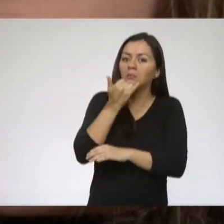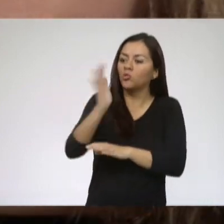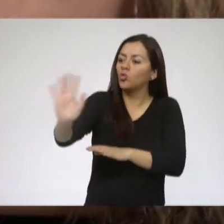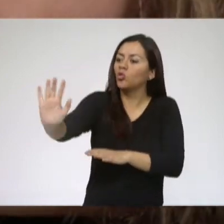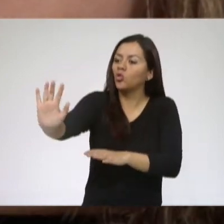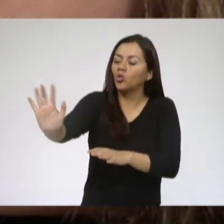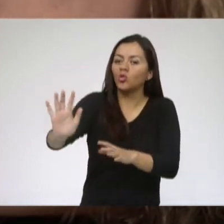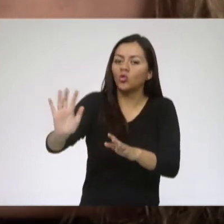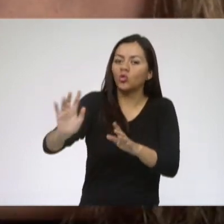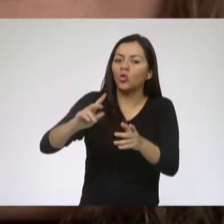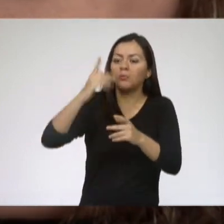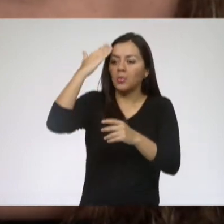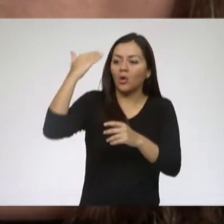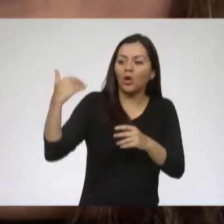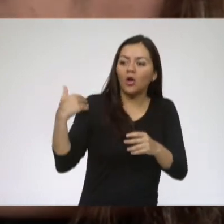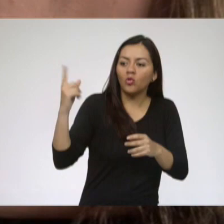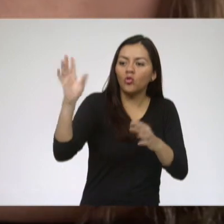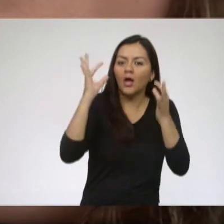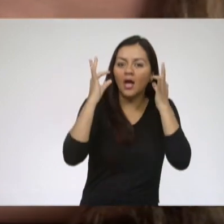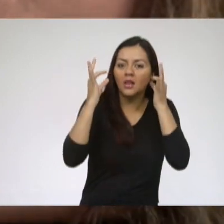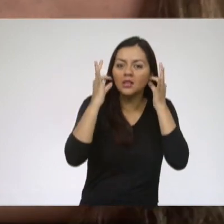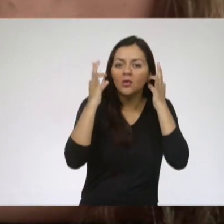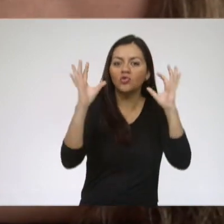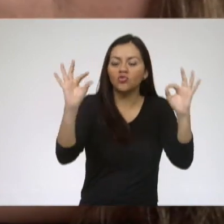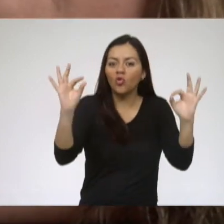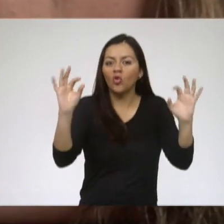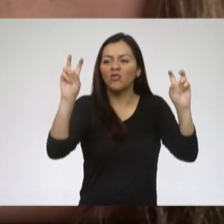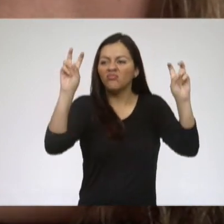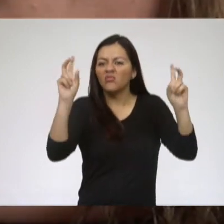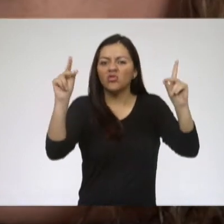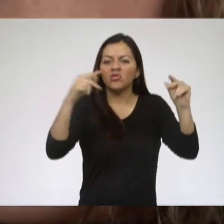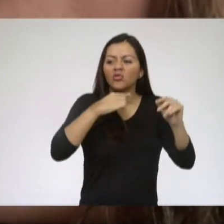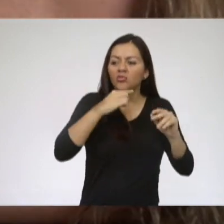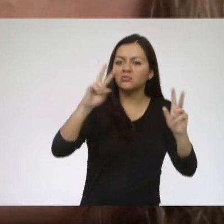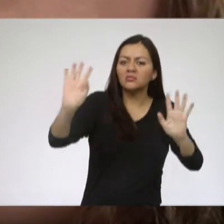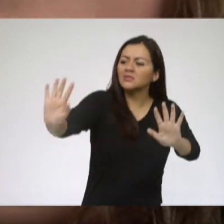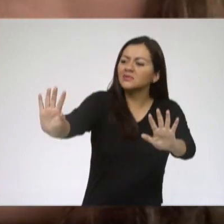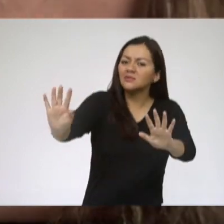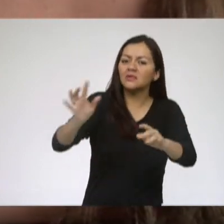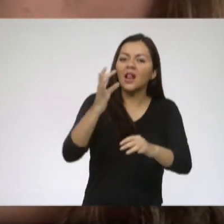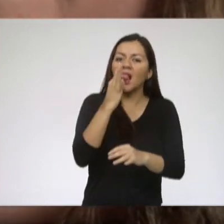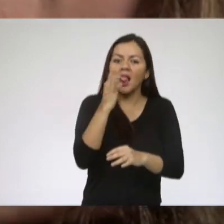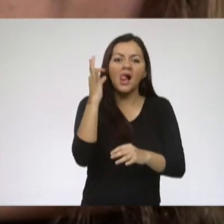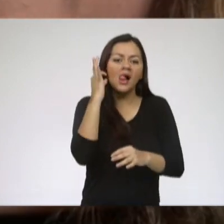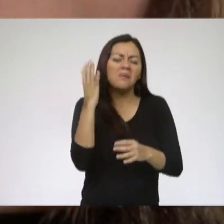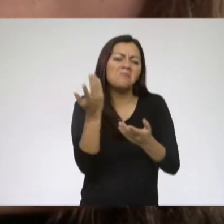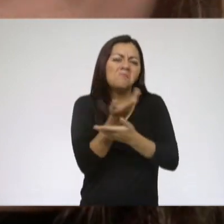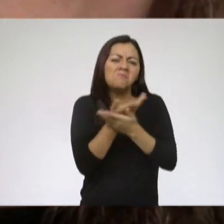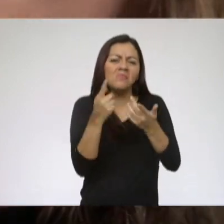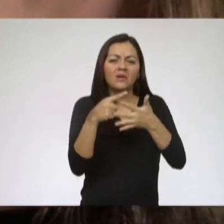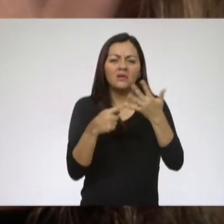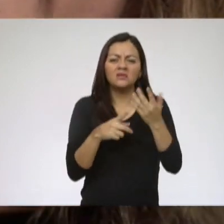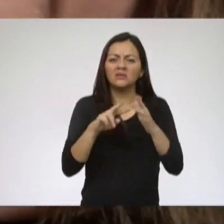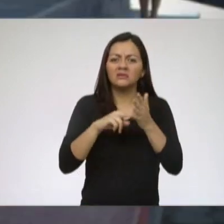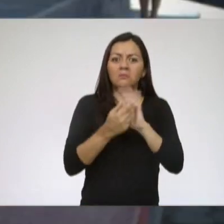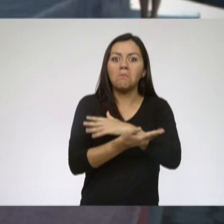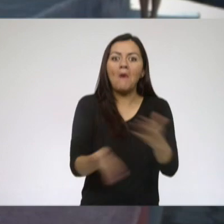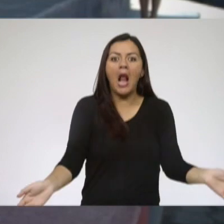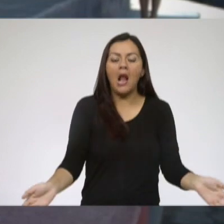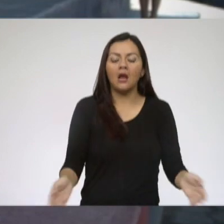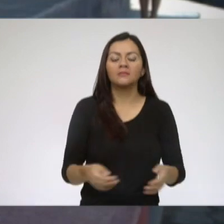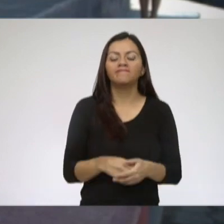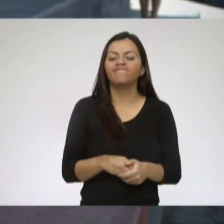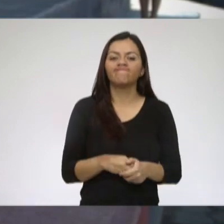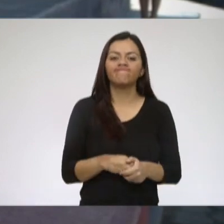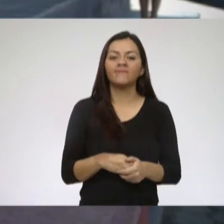quiera llevar su pelo largo, porque quiera vestir de una u otra manera, o porque quiere un piercing o un tatuaje. Es un crimen. Aquí más